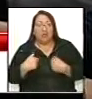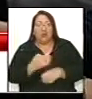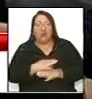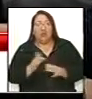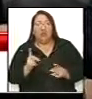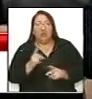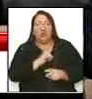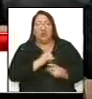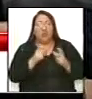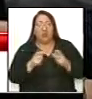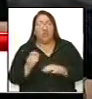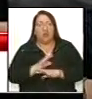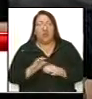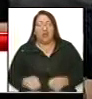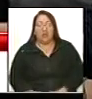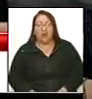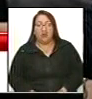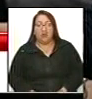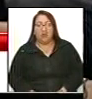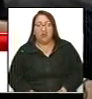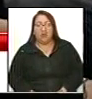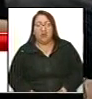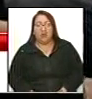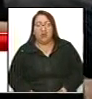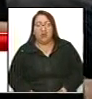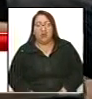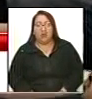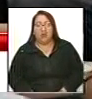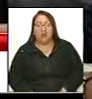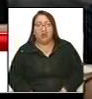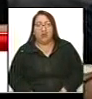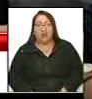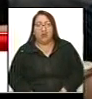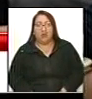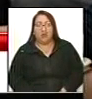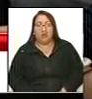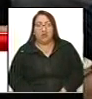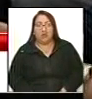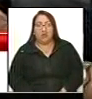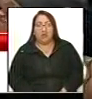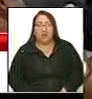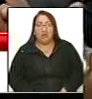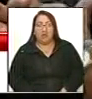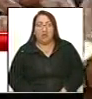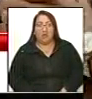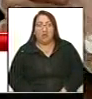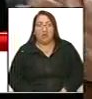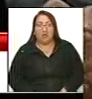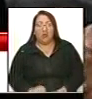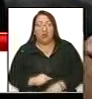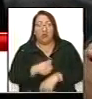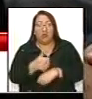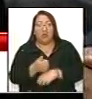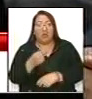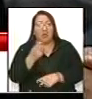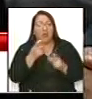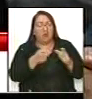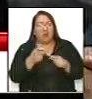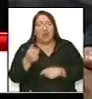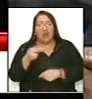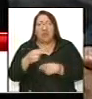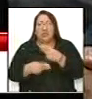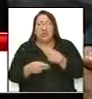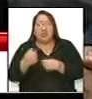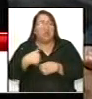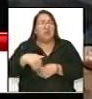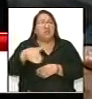no es un organismo regulador. Es una autoridad de competencia y de protección de la propiedad intelectual. Los organismos regulares son los vecinos, los CIPTEL, los que están